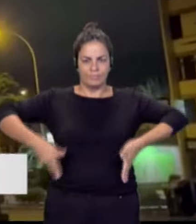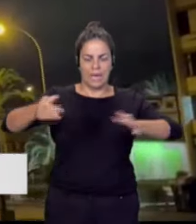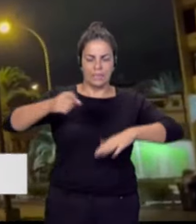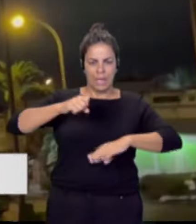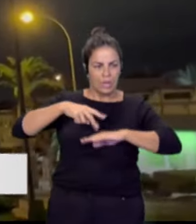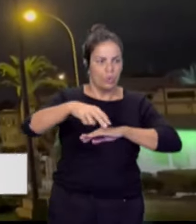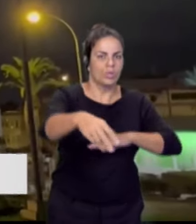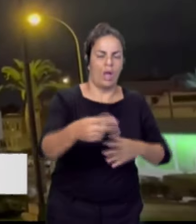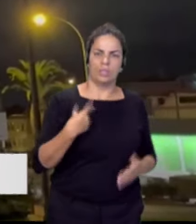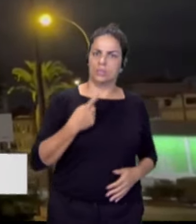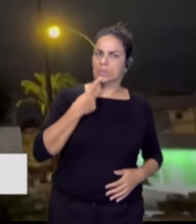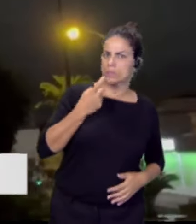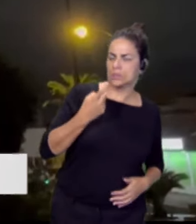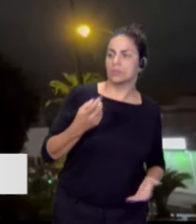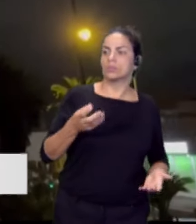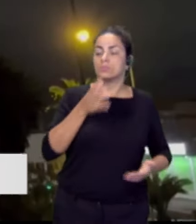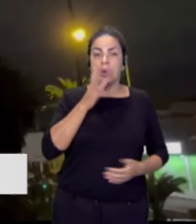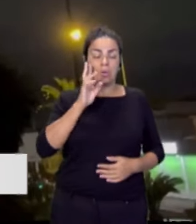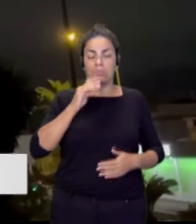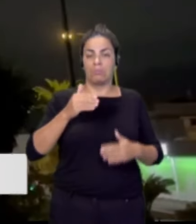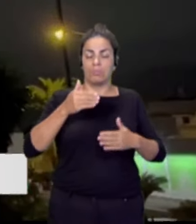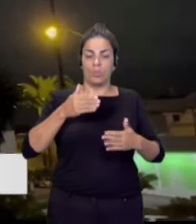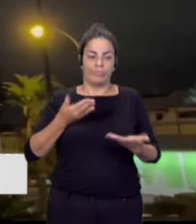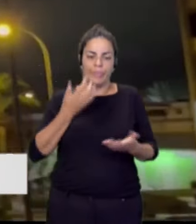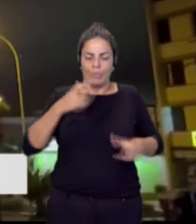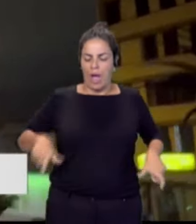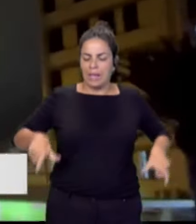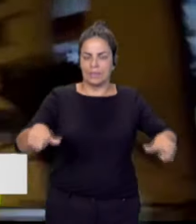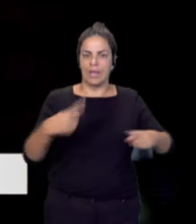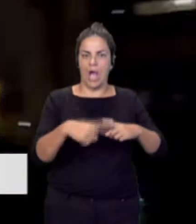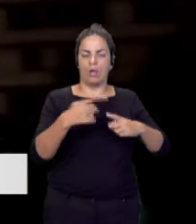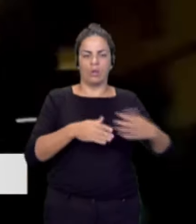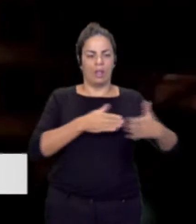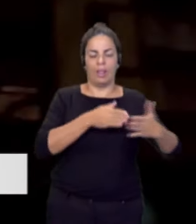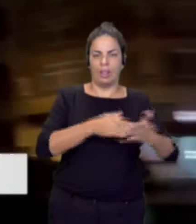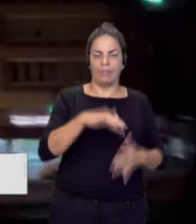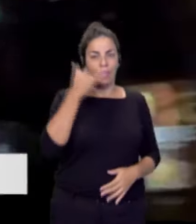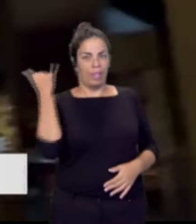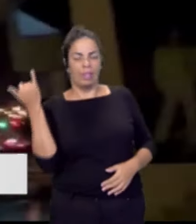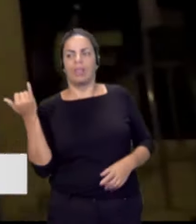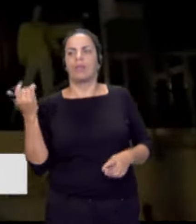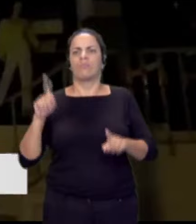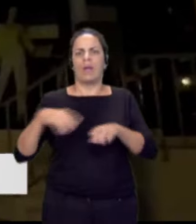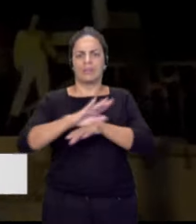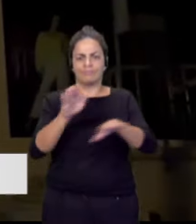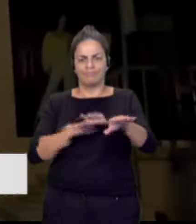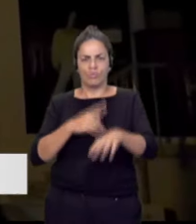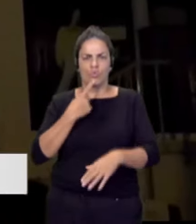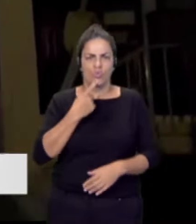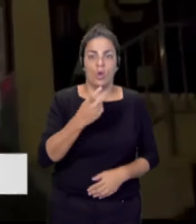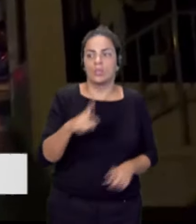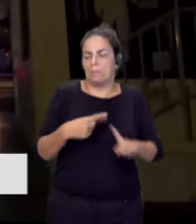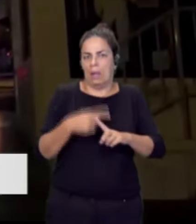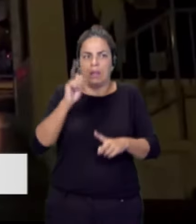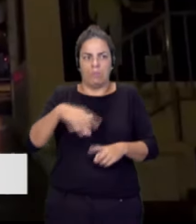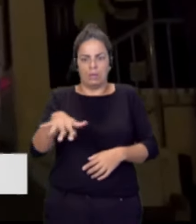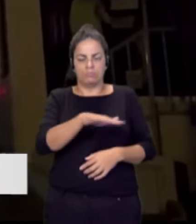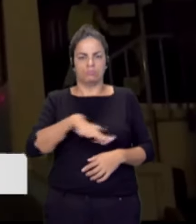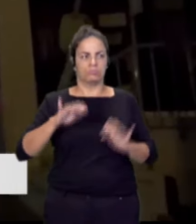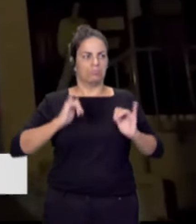carretera. Obstáculos, por ejemplo, que no ven en las aceras, problemas también para aparcar y, en definitiva, poder estar o pasar por las